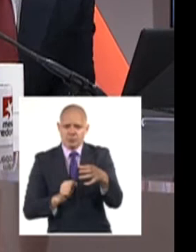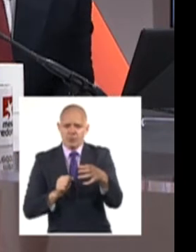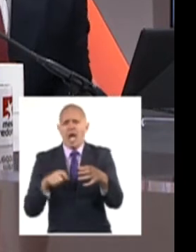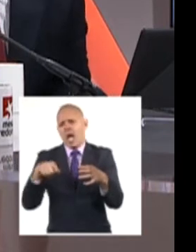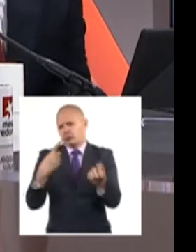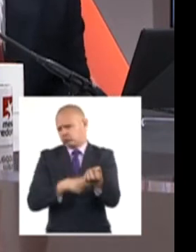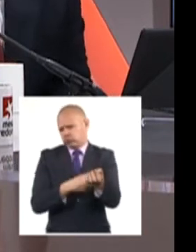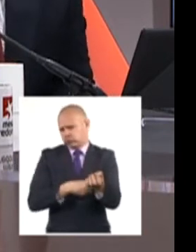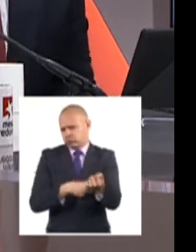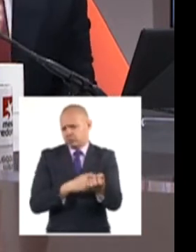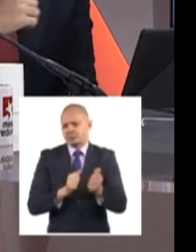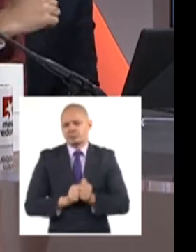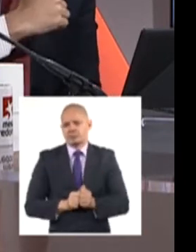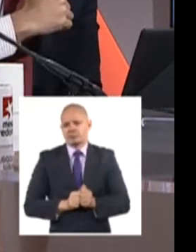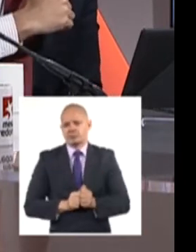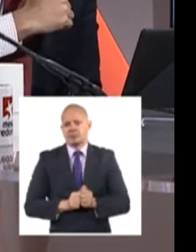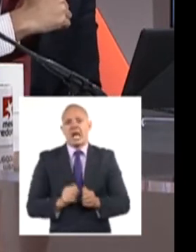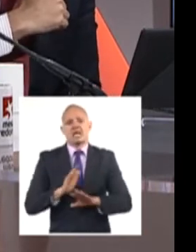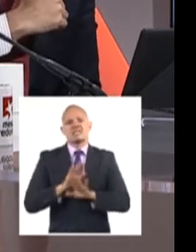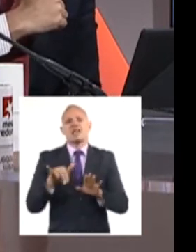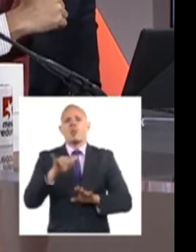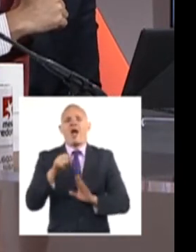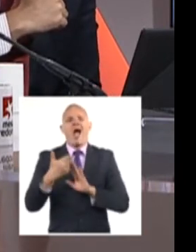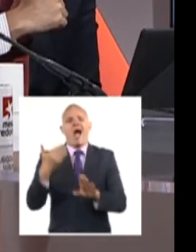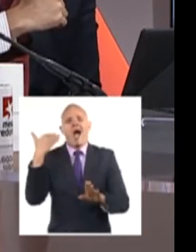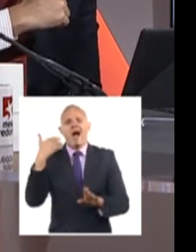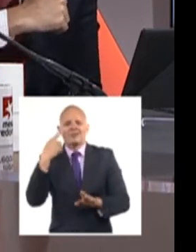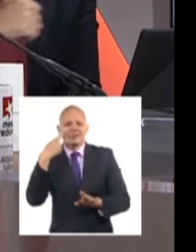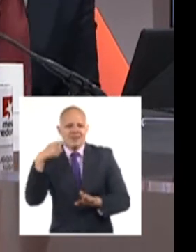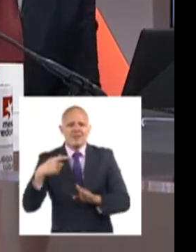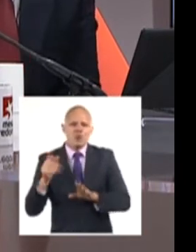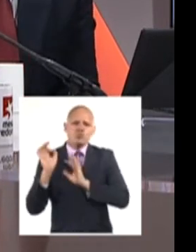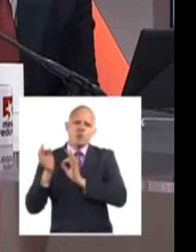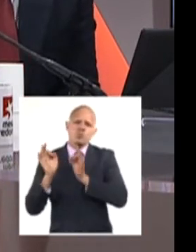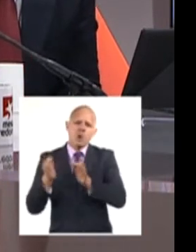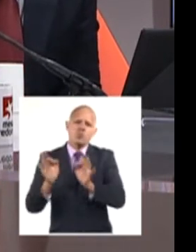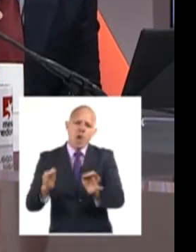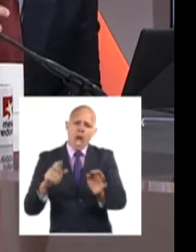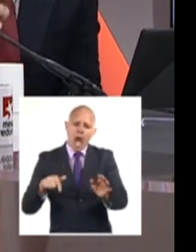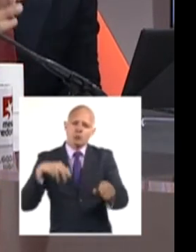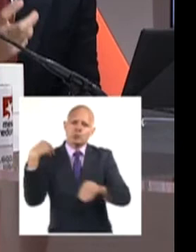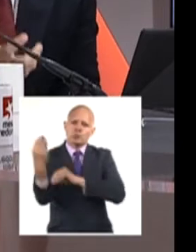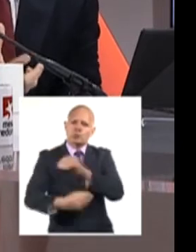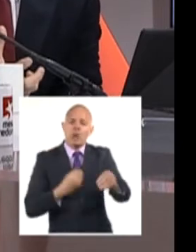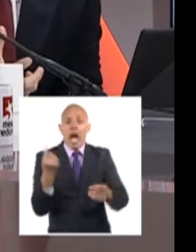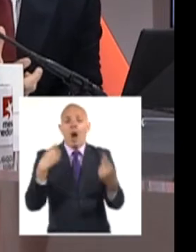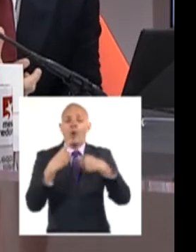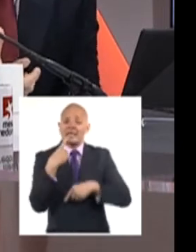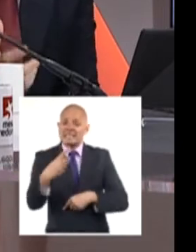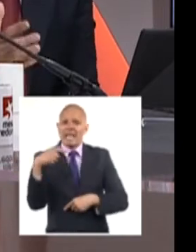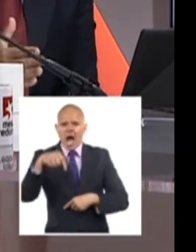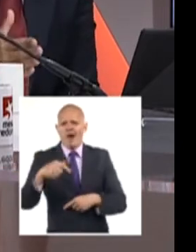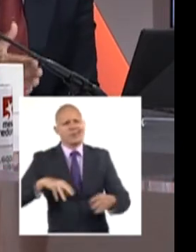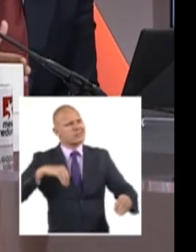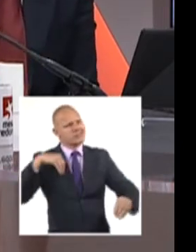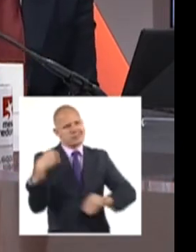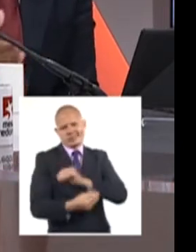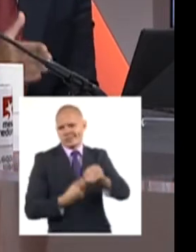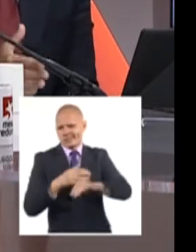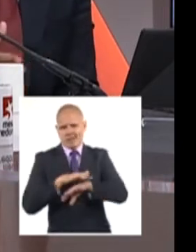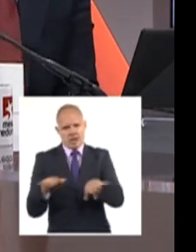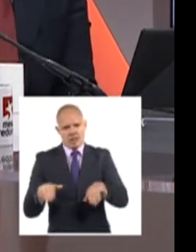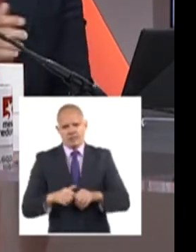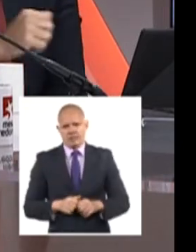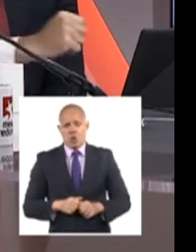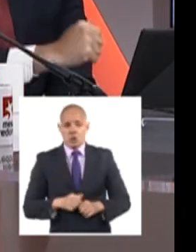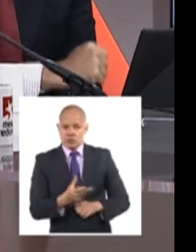fin del uribismo ha hablado de una ruptura en lo que es el sistema político tradicional en colombia como lo ves